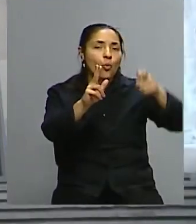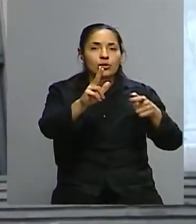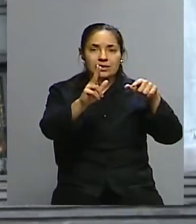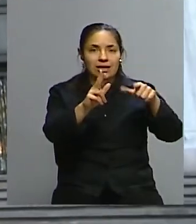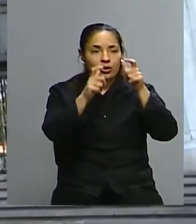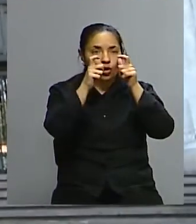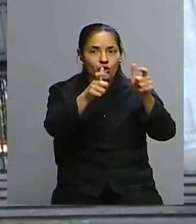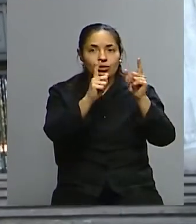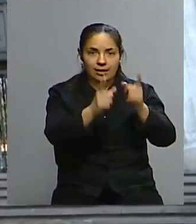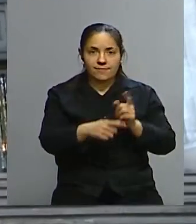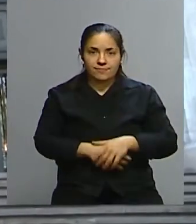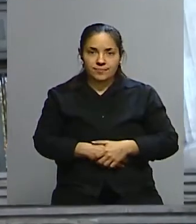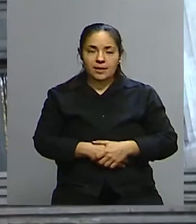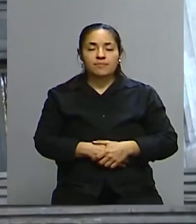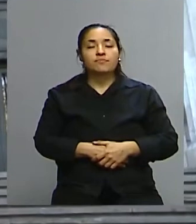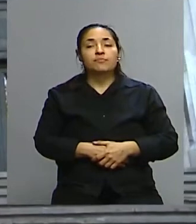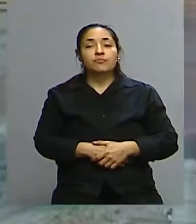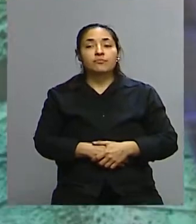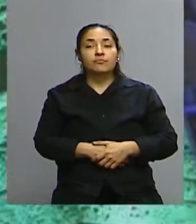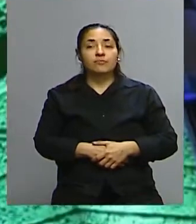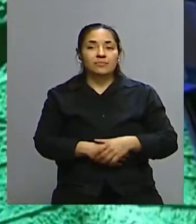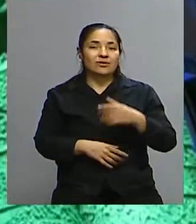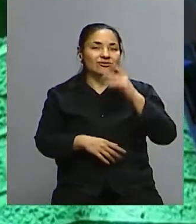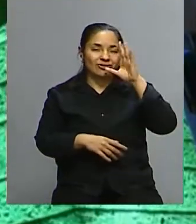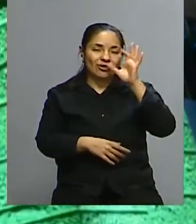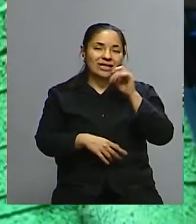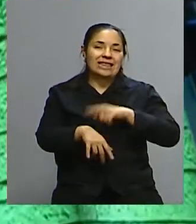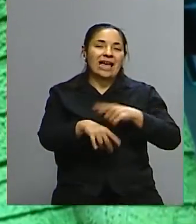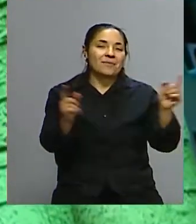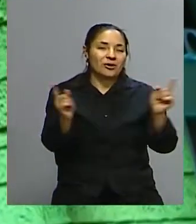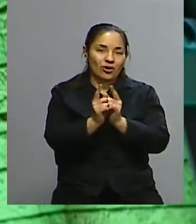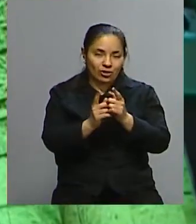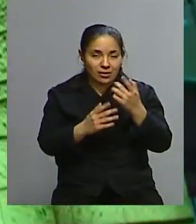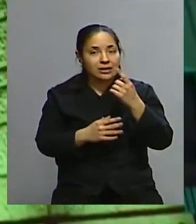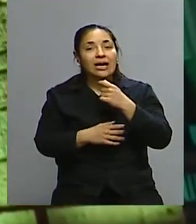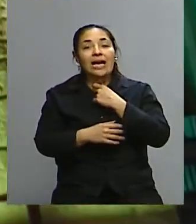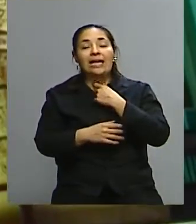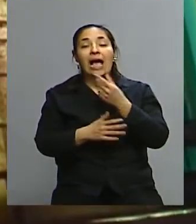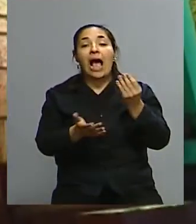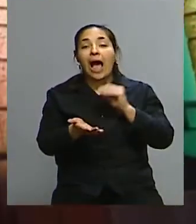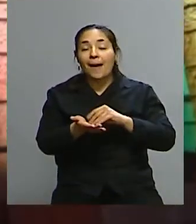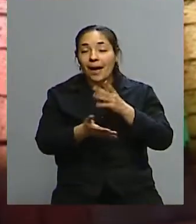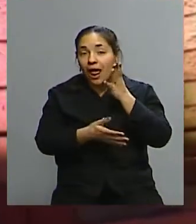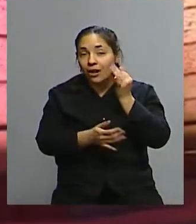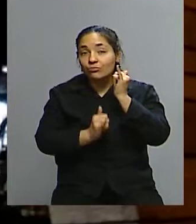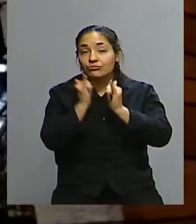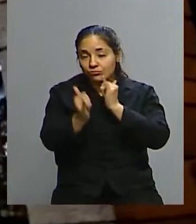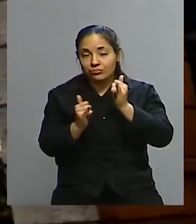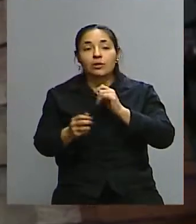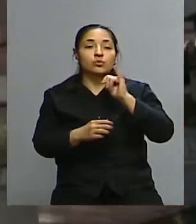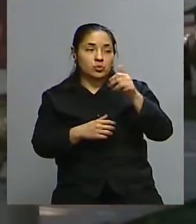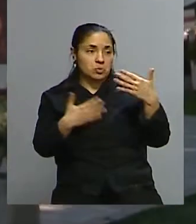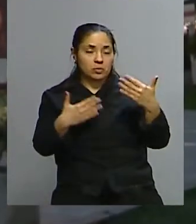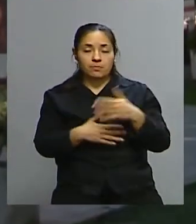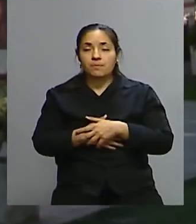control. Yo sé que estamos cortos de tiempo, quería solamente hacer un comentario, Sí. si me permitís. Sí. Que